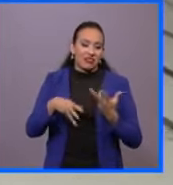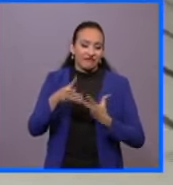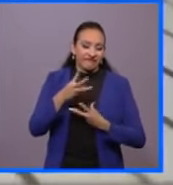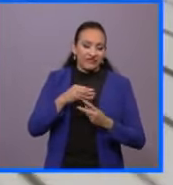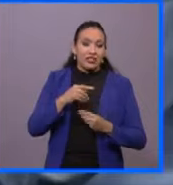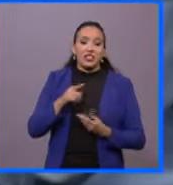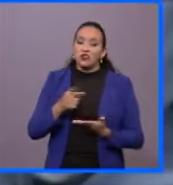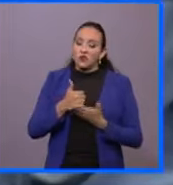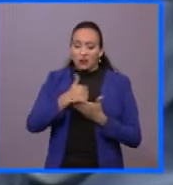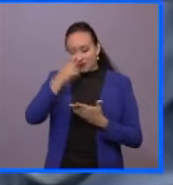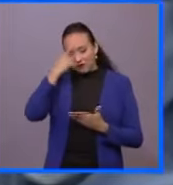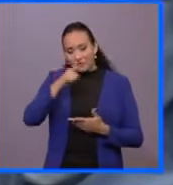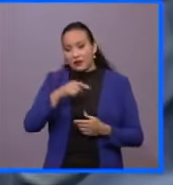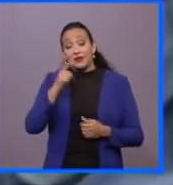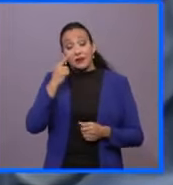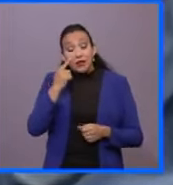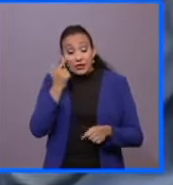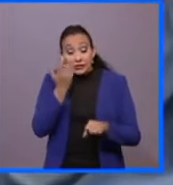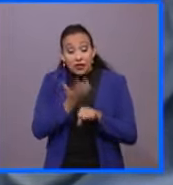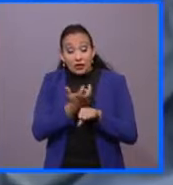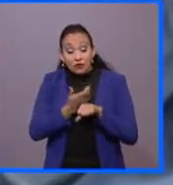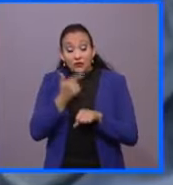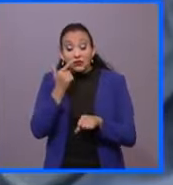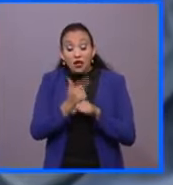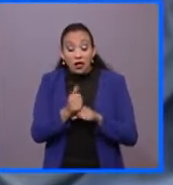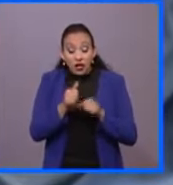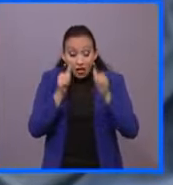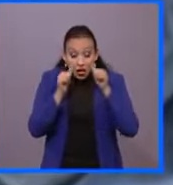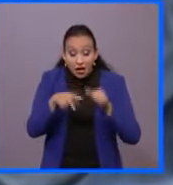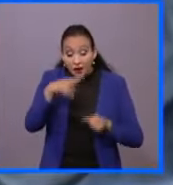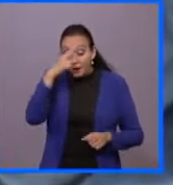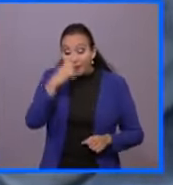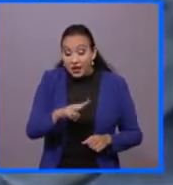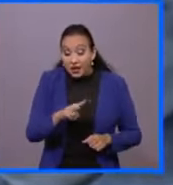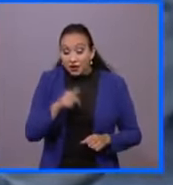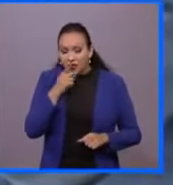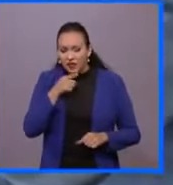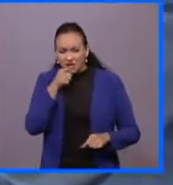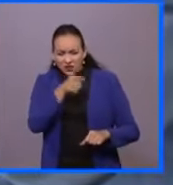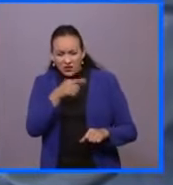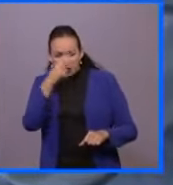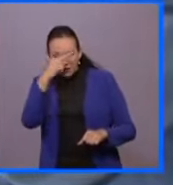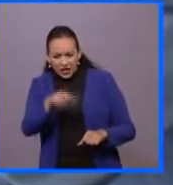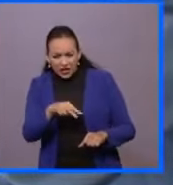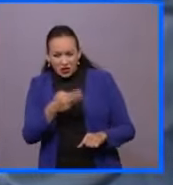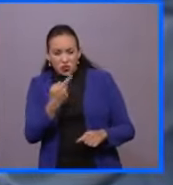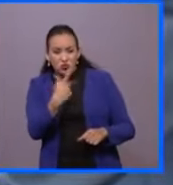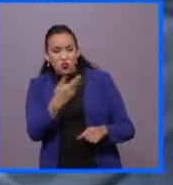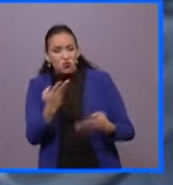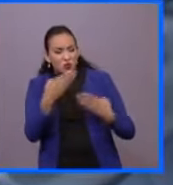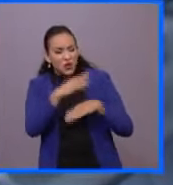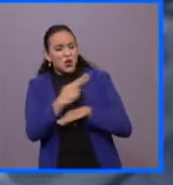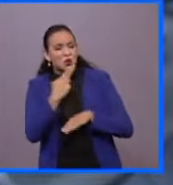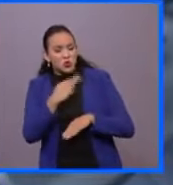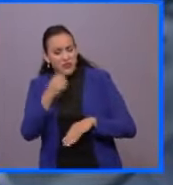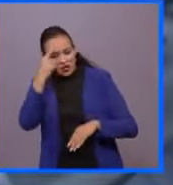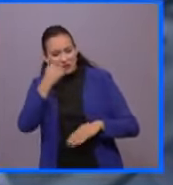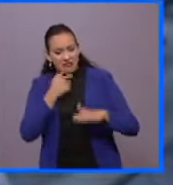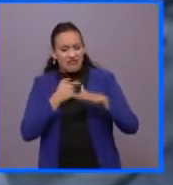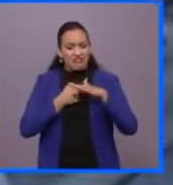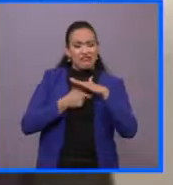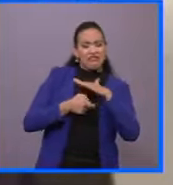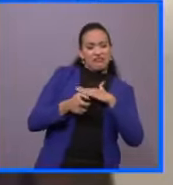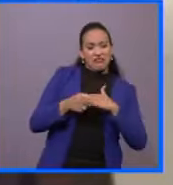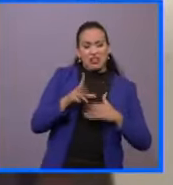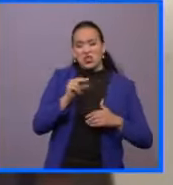al terrorismo. Estados Unidos puso la lupa sobre México al identificar una amenaza a la integridad y seguridad de su sistema